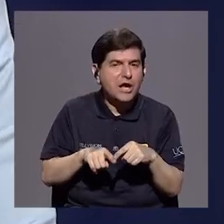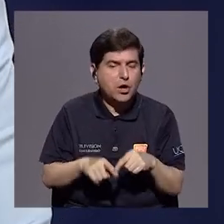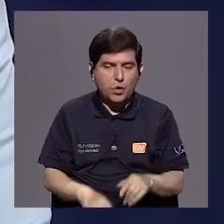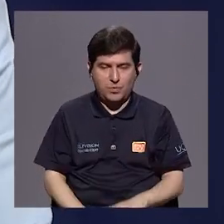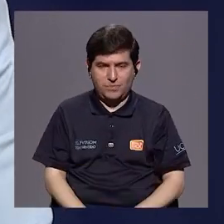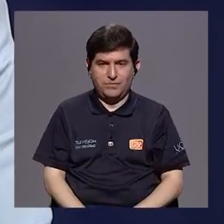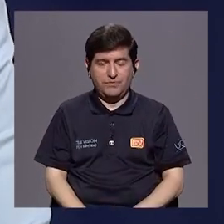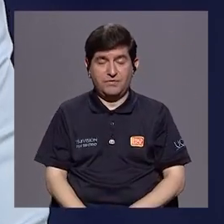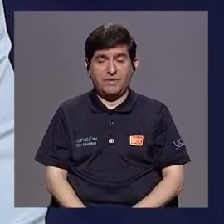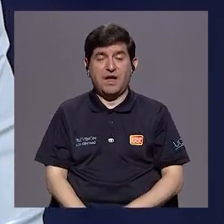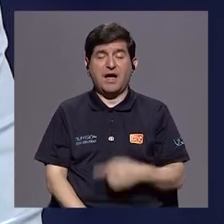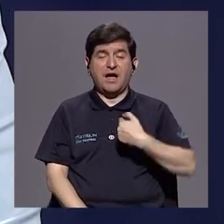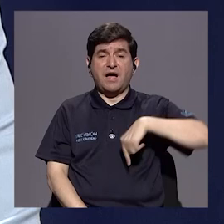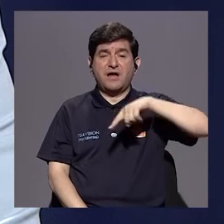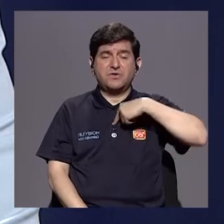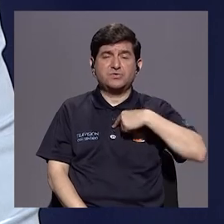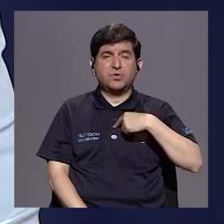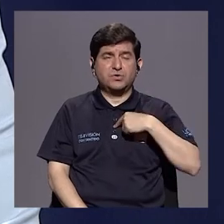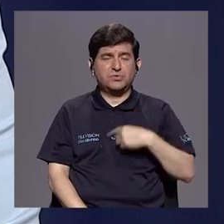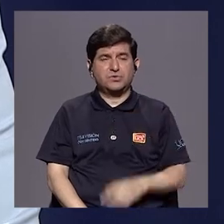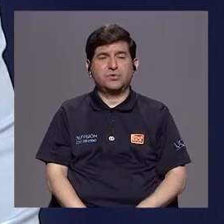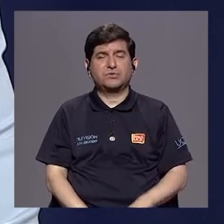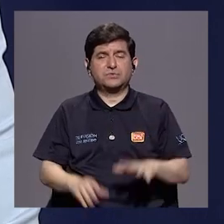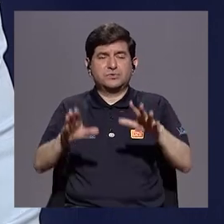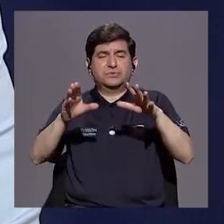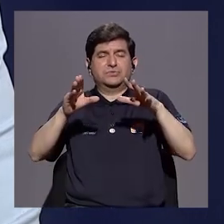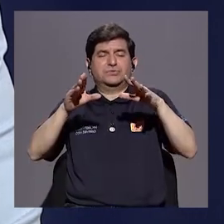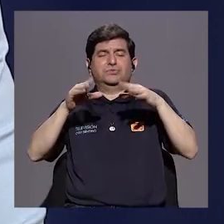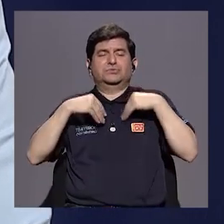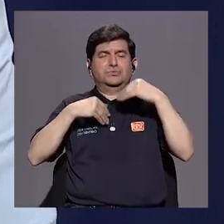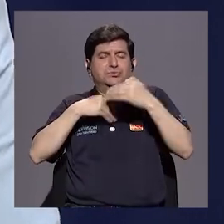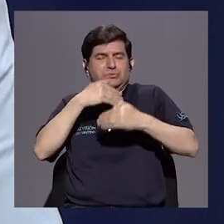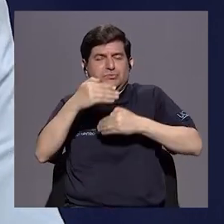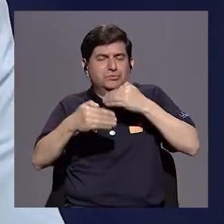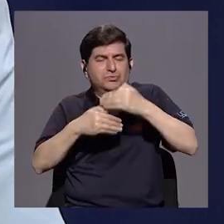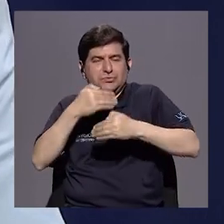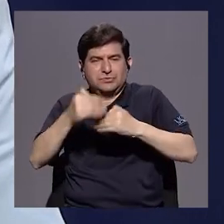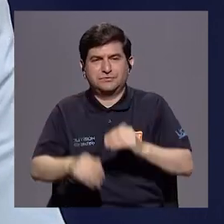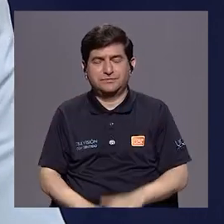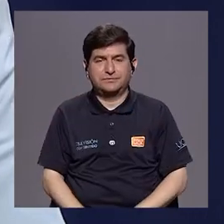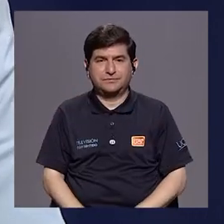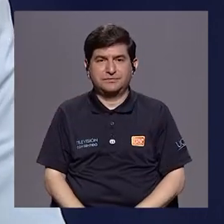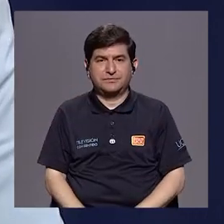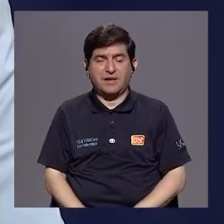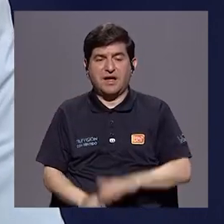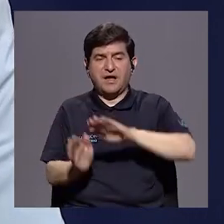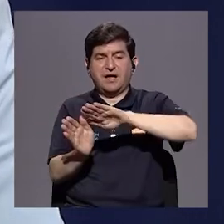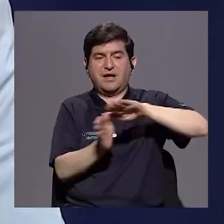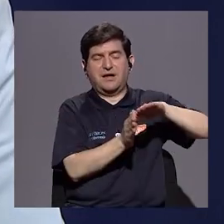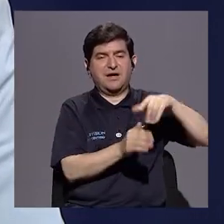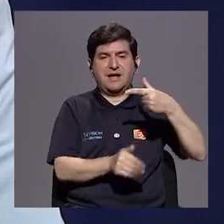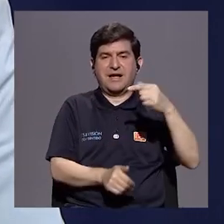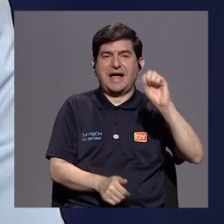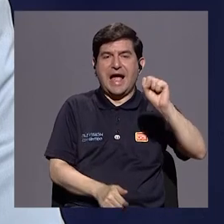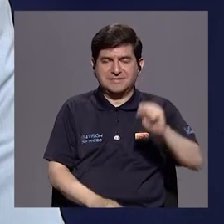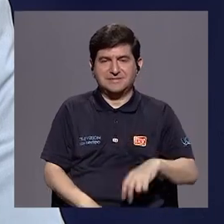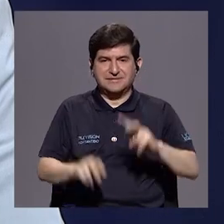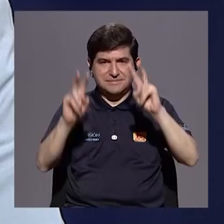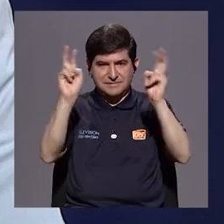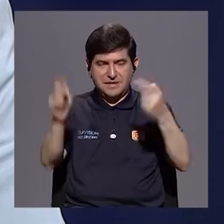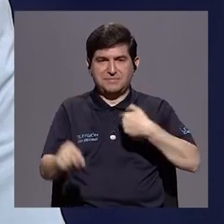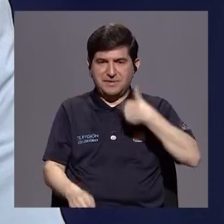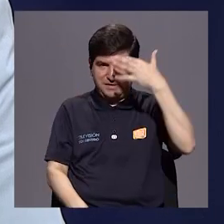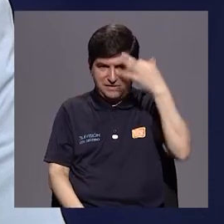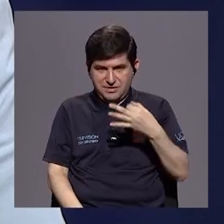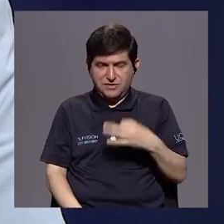donde vamos a ir adaptándonos a ese proceso y entonces por ejemplo el obviar el gas es